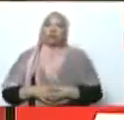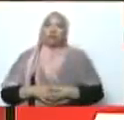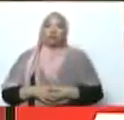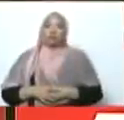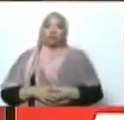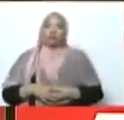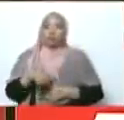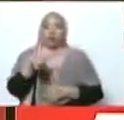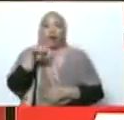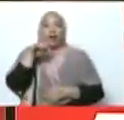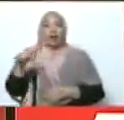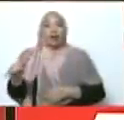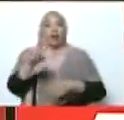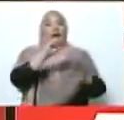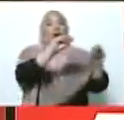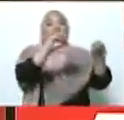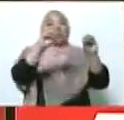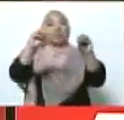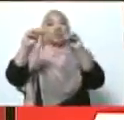anunciado hoy al país,